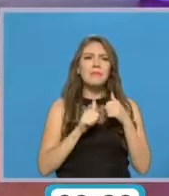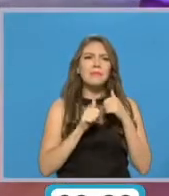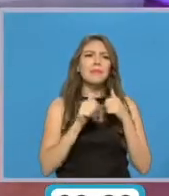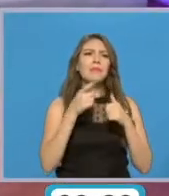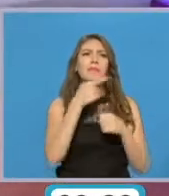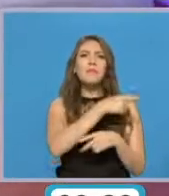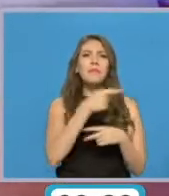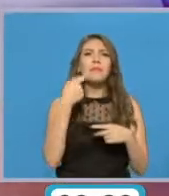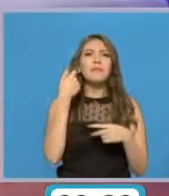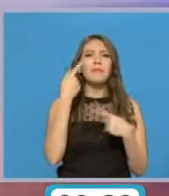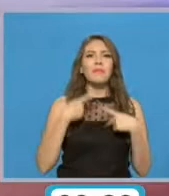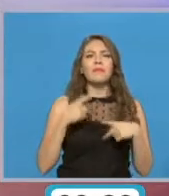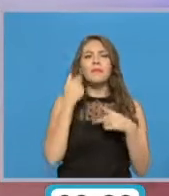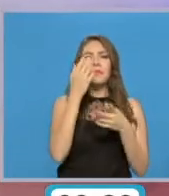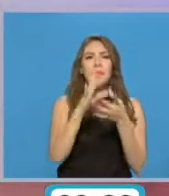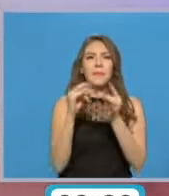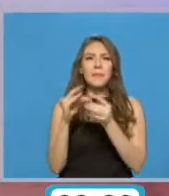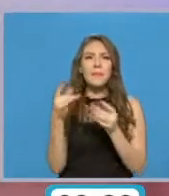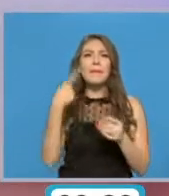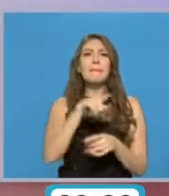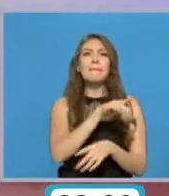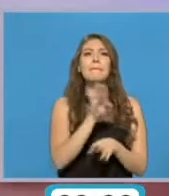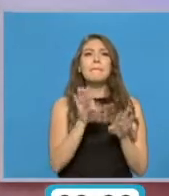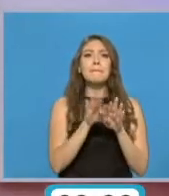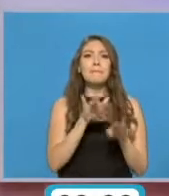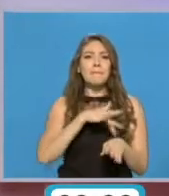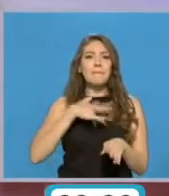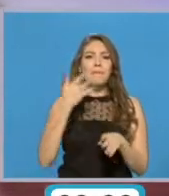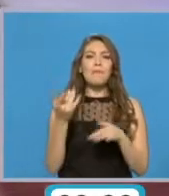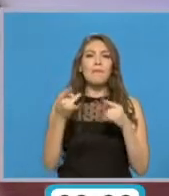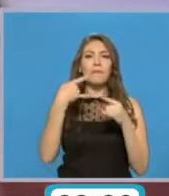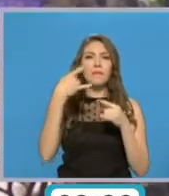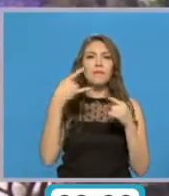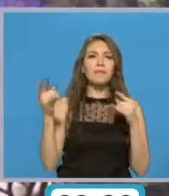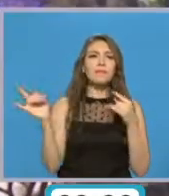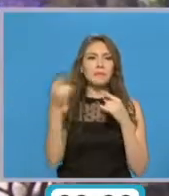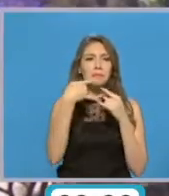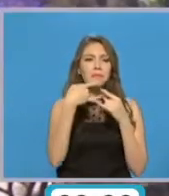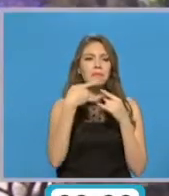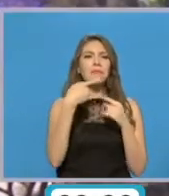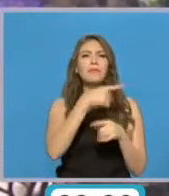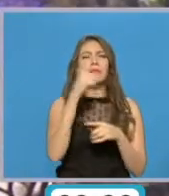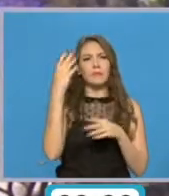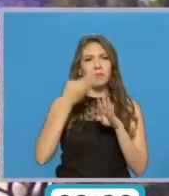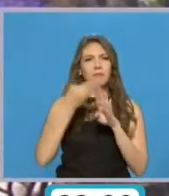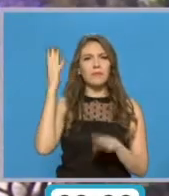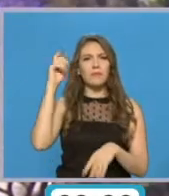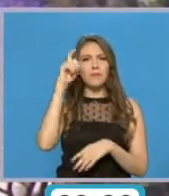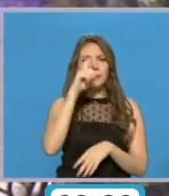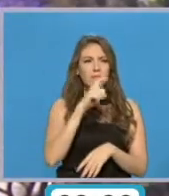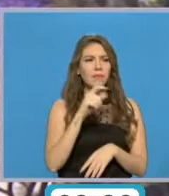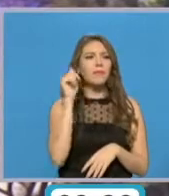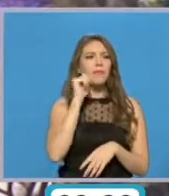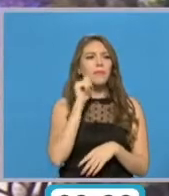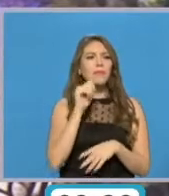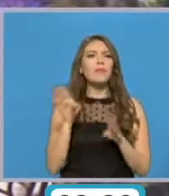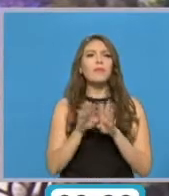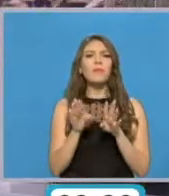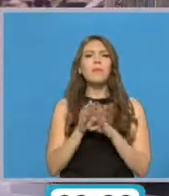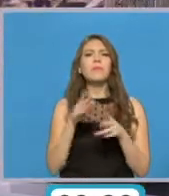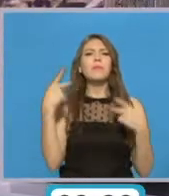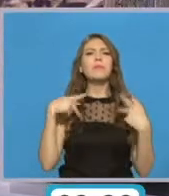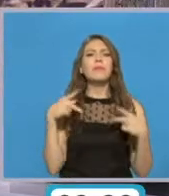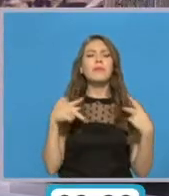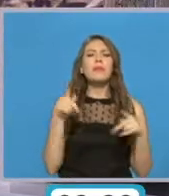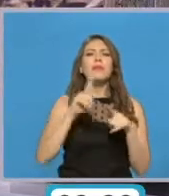decir, pero que como ha sentido esta puerta cerrada, ha sido muy complicado. Entonces siempre tener a alguien que sea como solidario